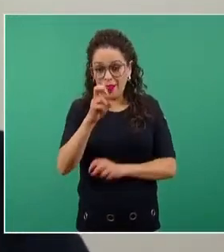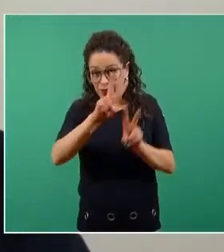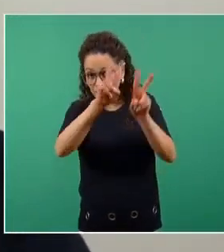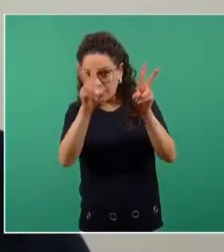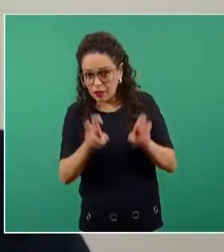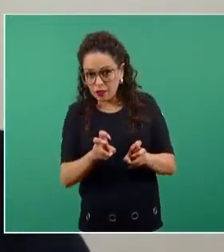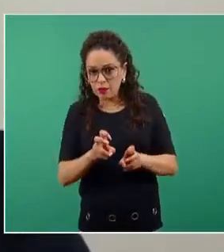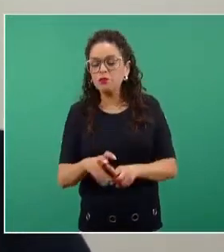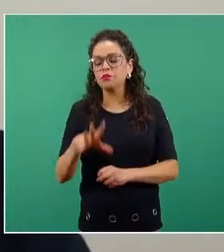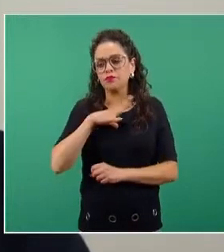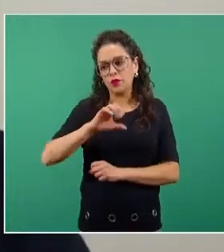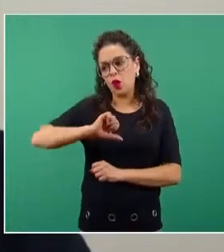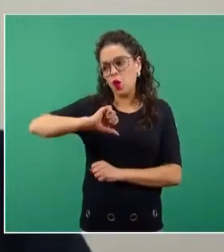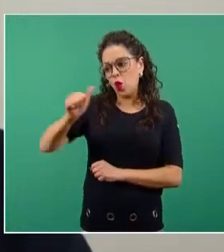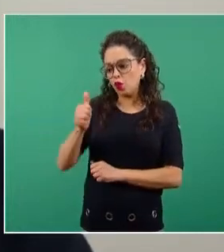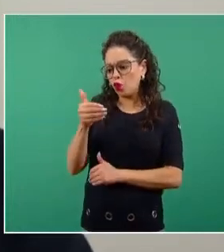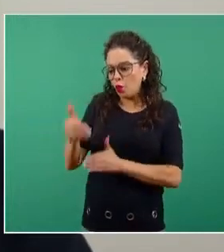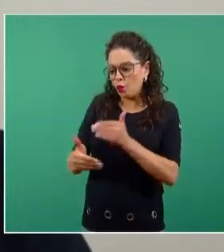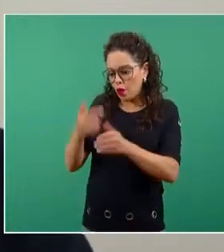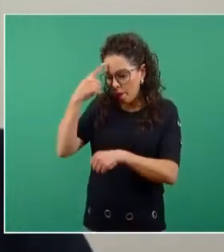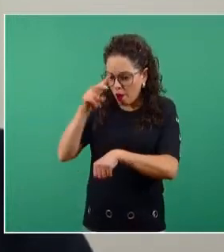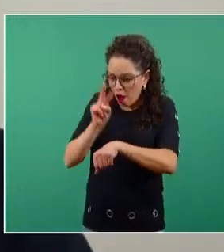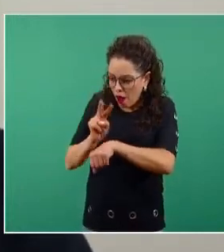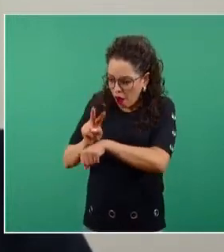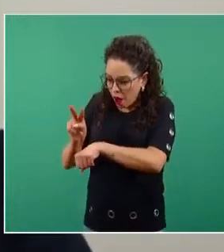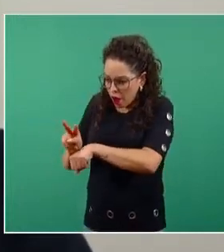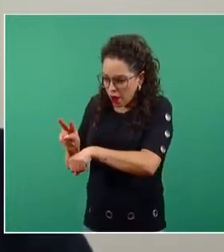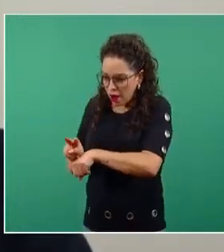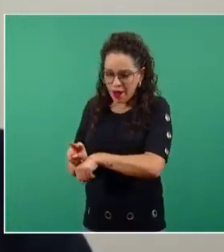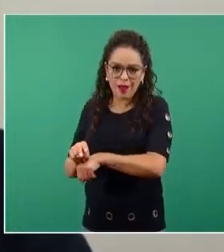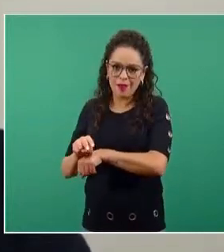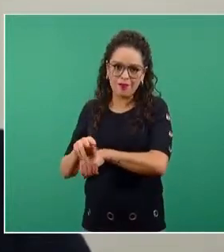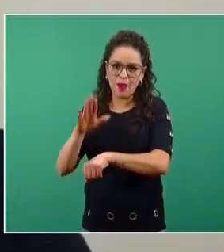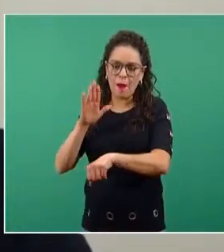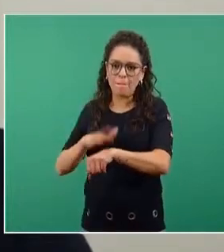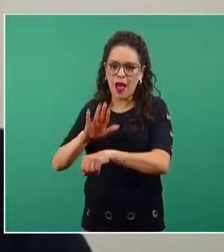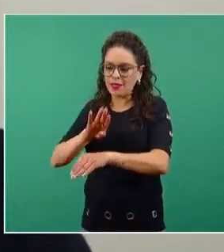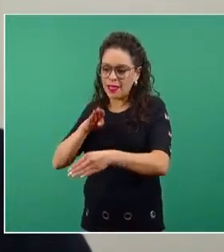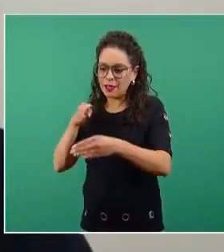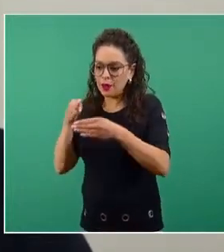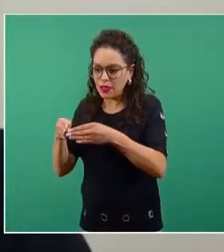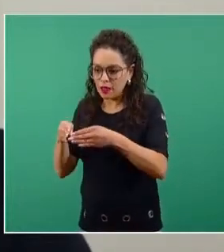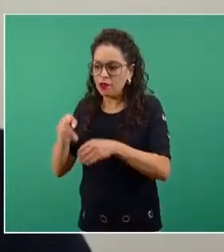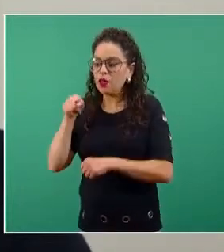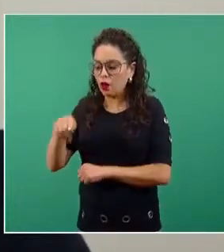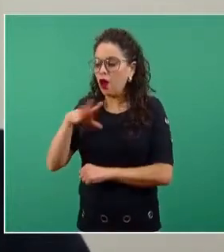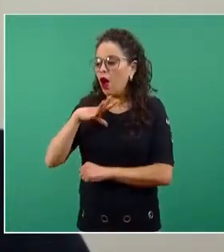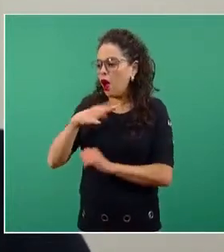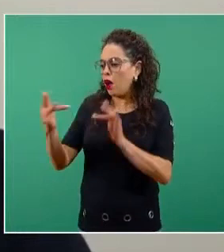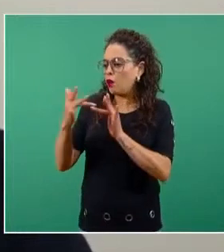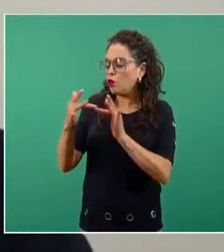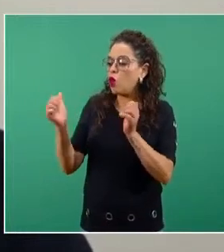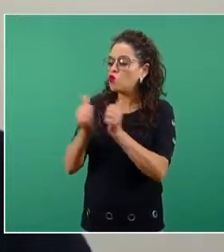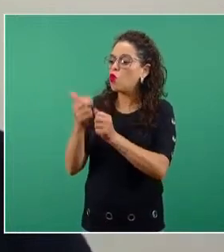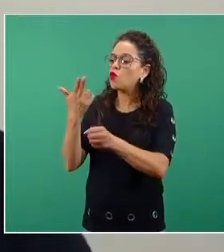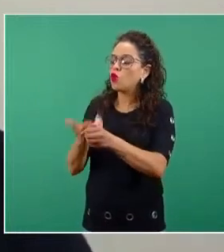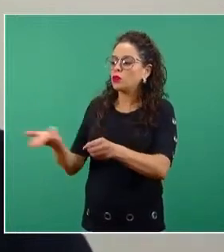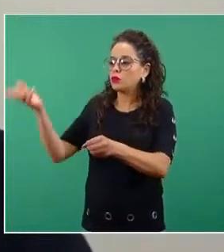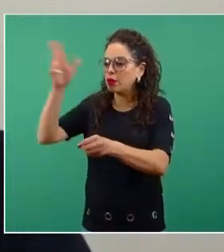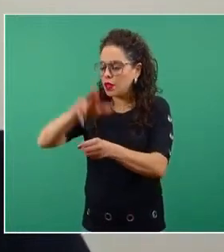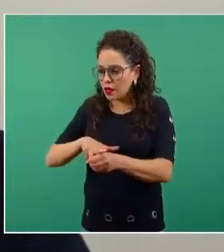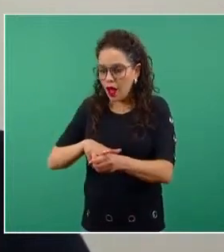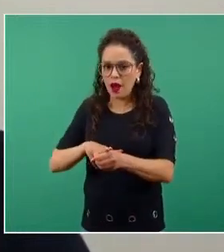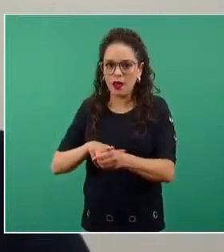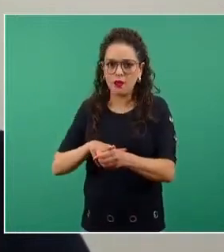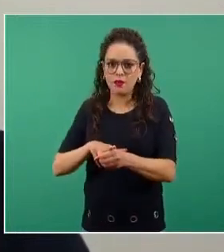procesos de monitoreo específicos en donde estamos en comunicación con hospitales de concentración, con hospitales